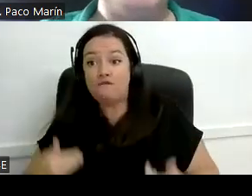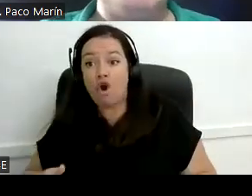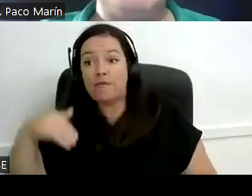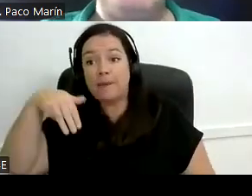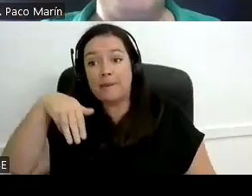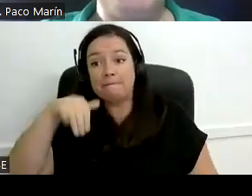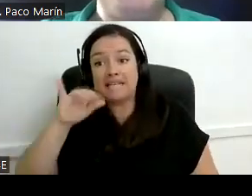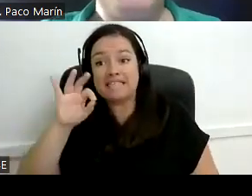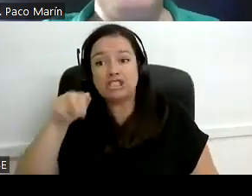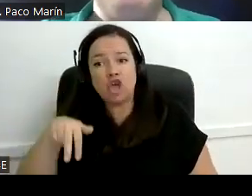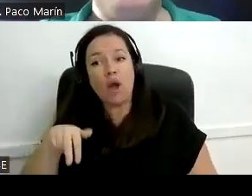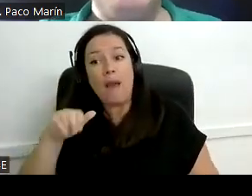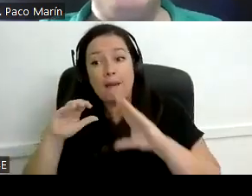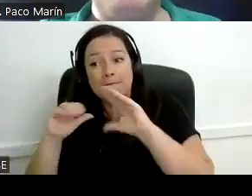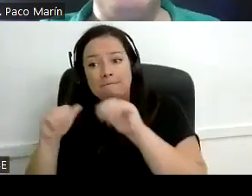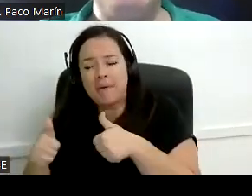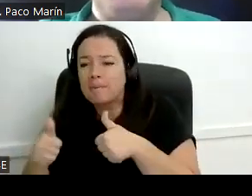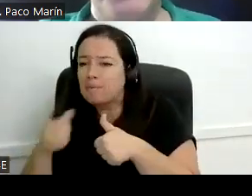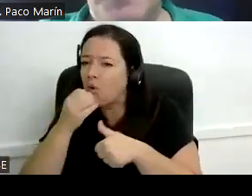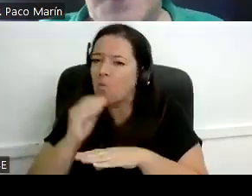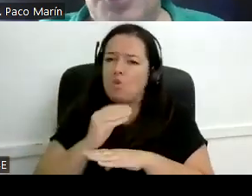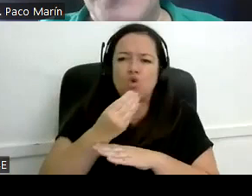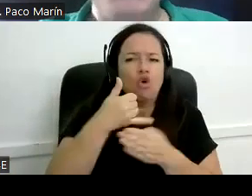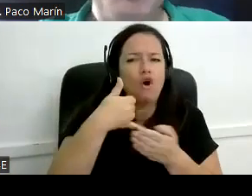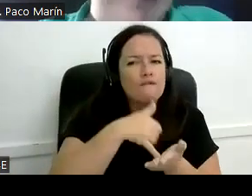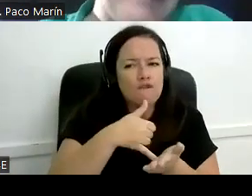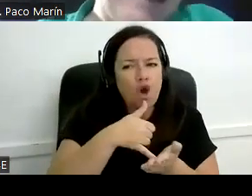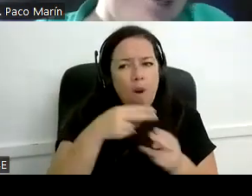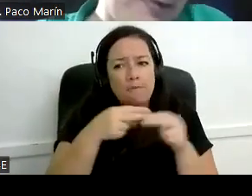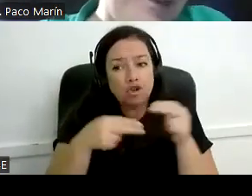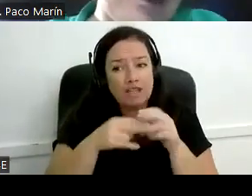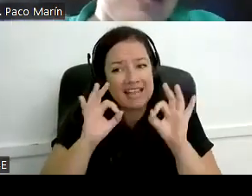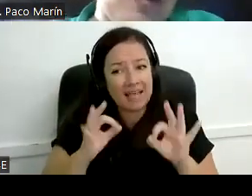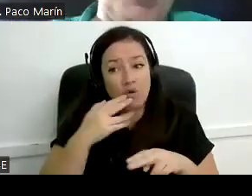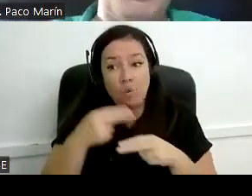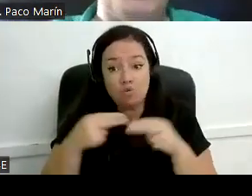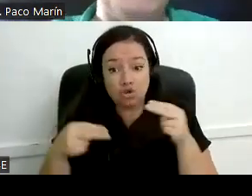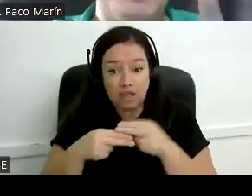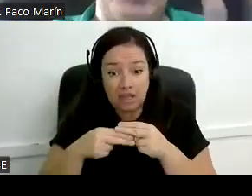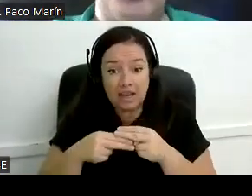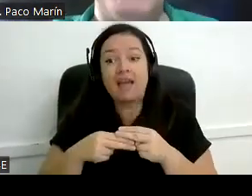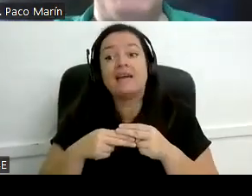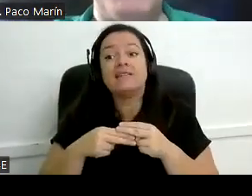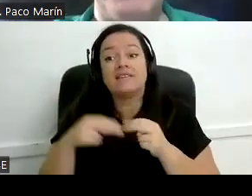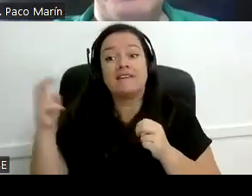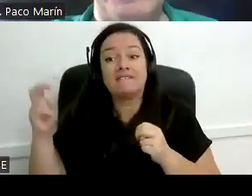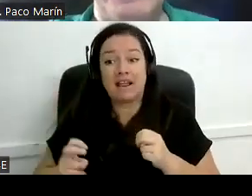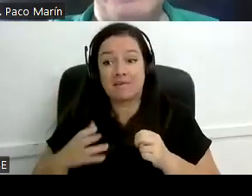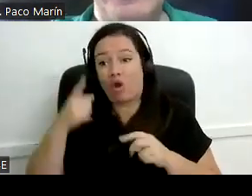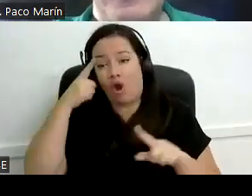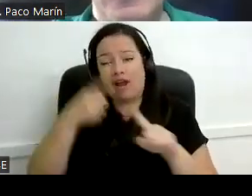tirar de productos lo más bajo posible en proteínas. Pensad que las proteínas es lo primero que utilizamos cuando queremos